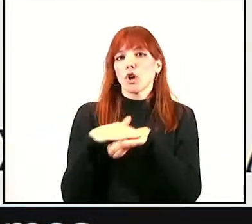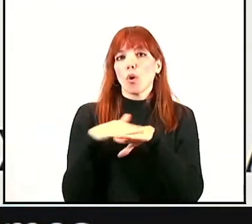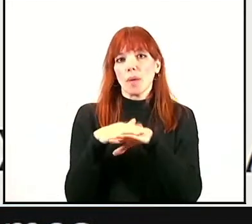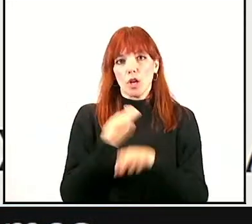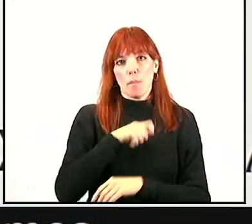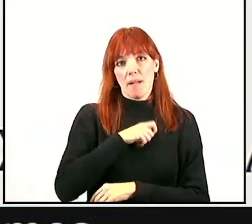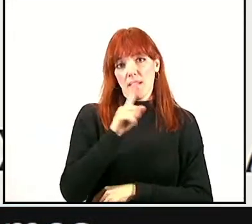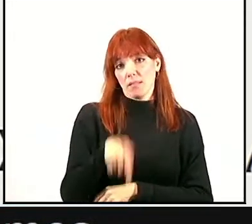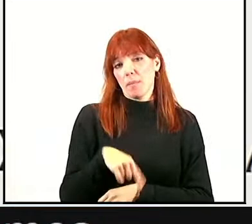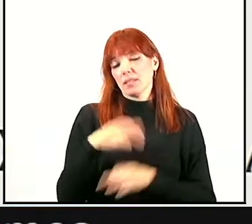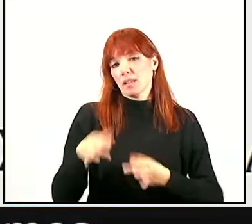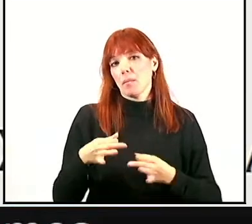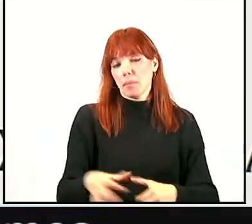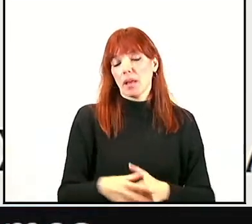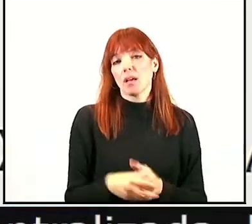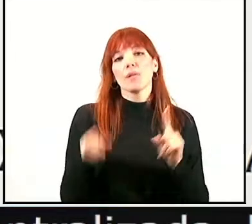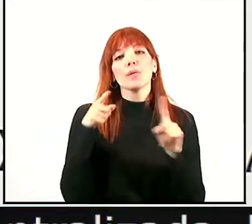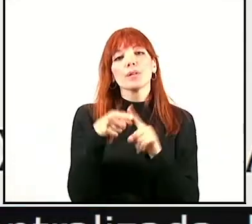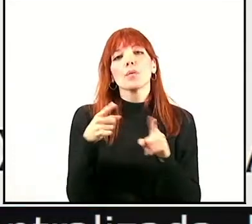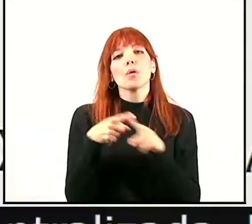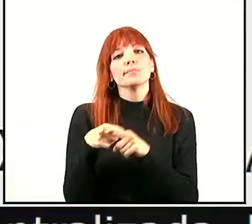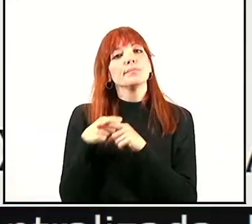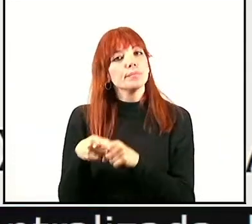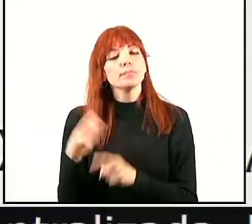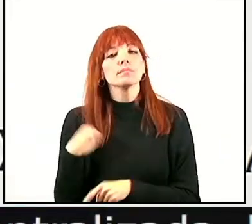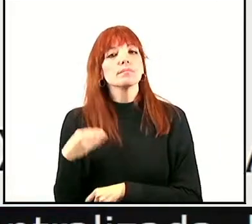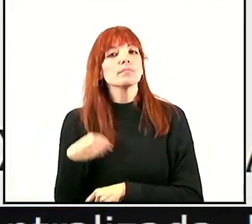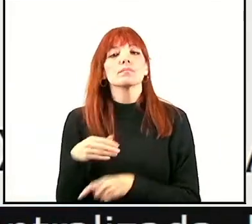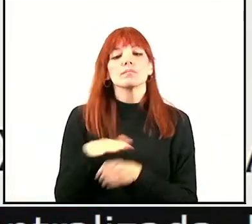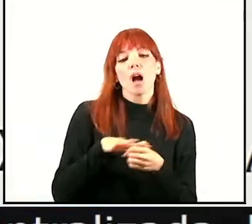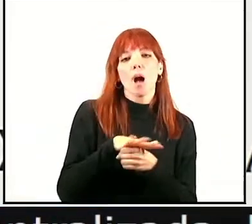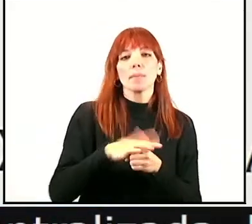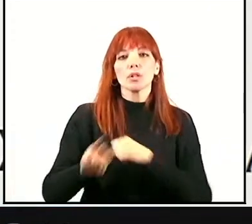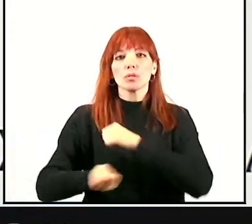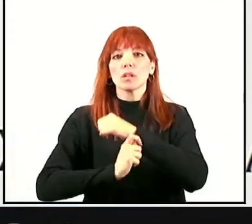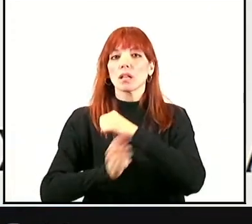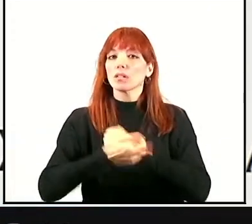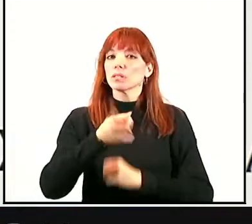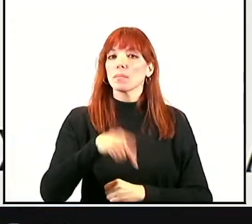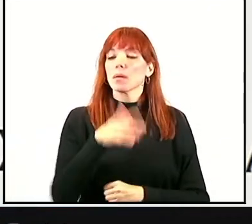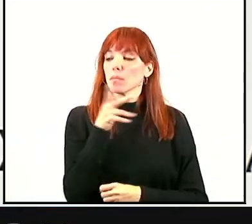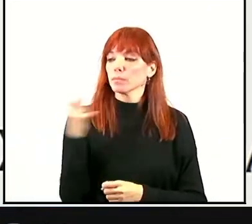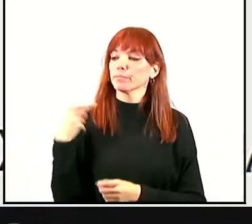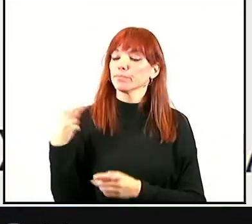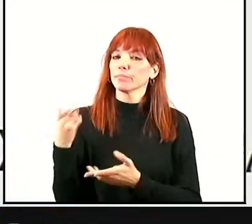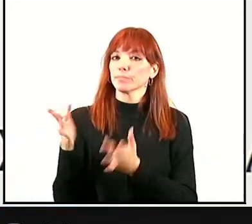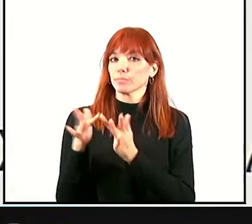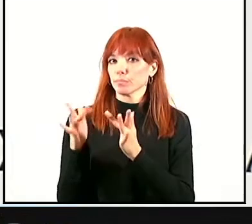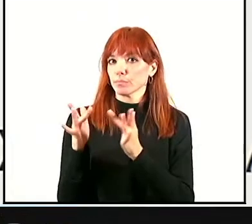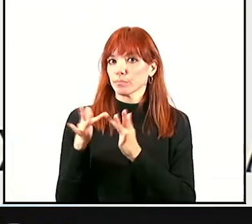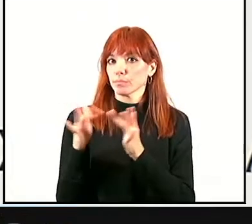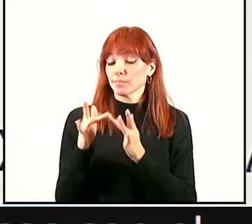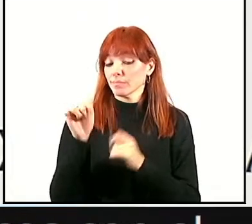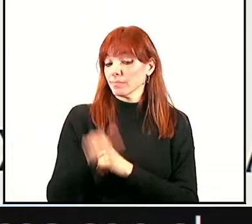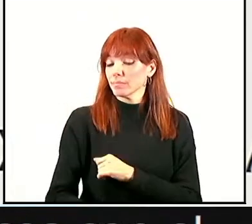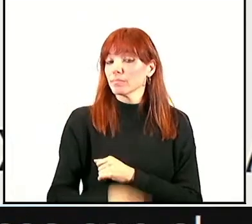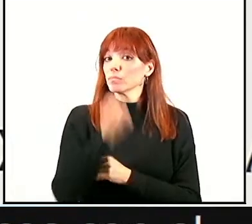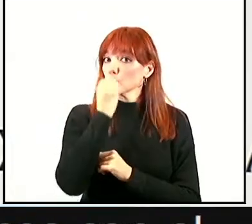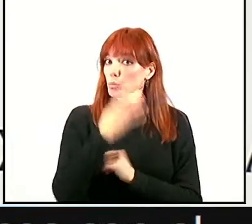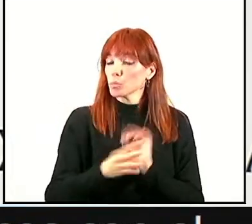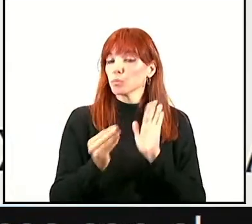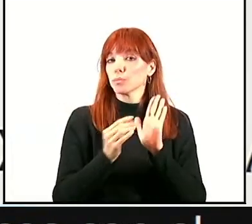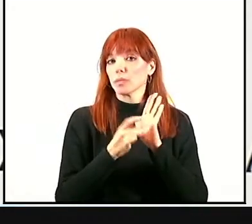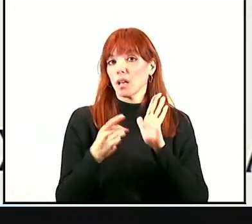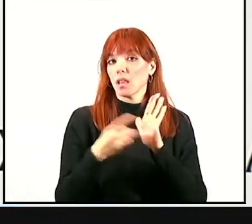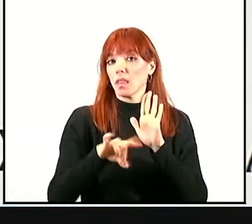y compartiendo objetivos y ámbitos estratégicos con el Gobierno de España. Esta es una buena ley,